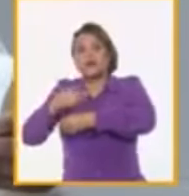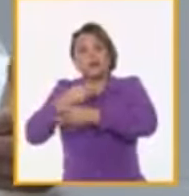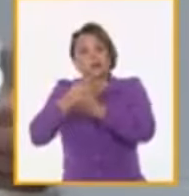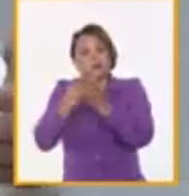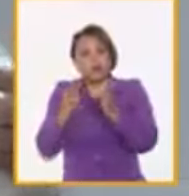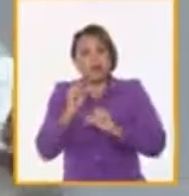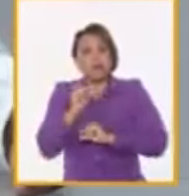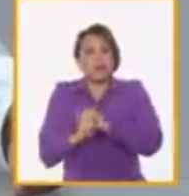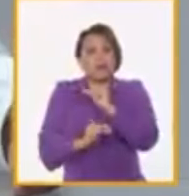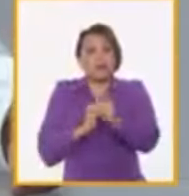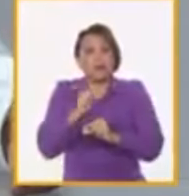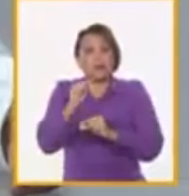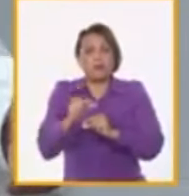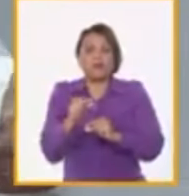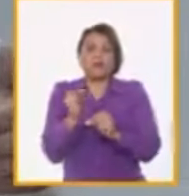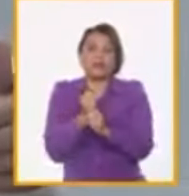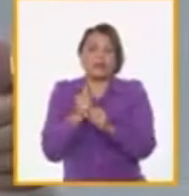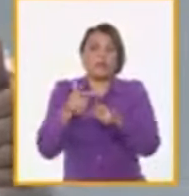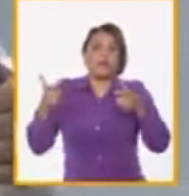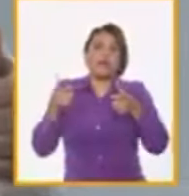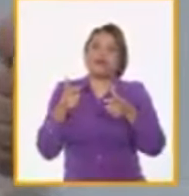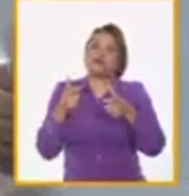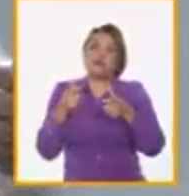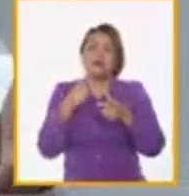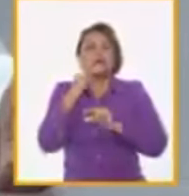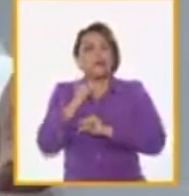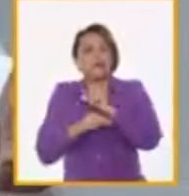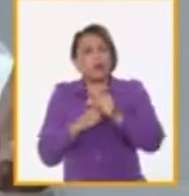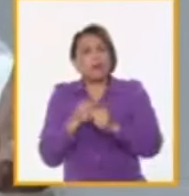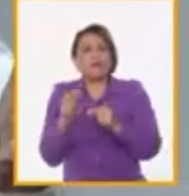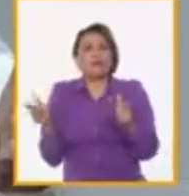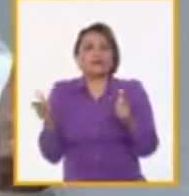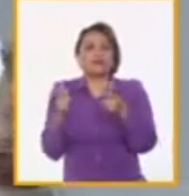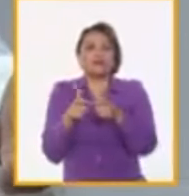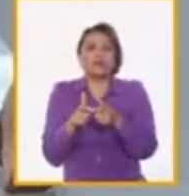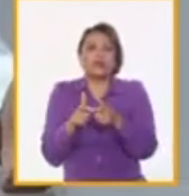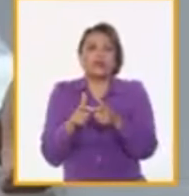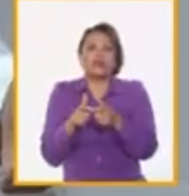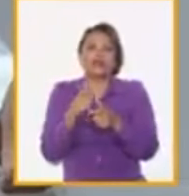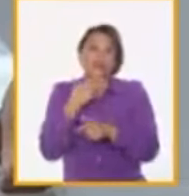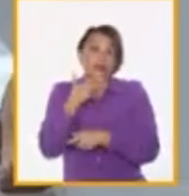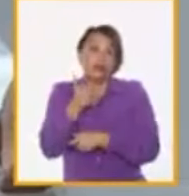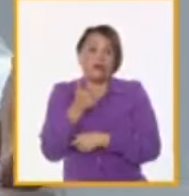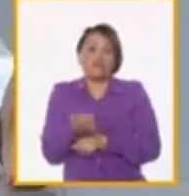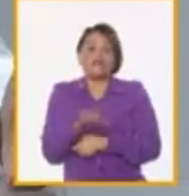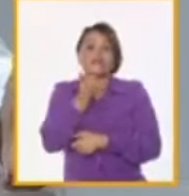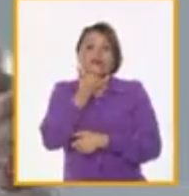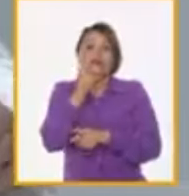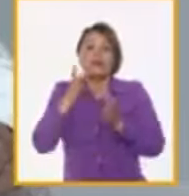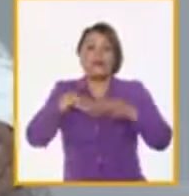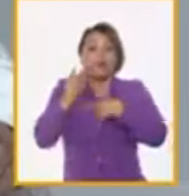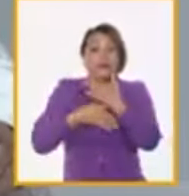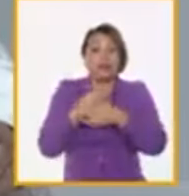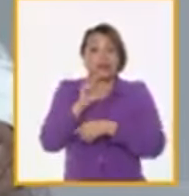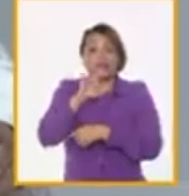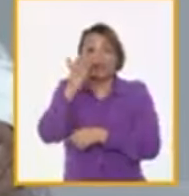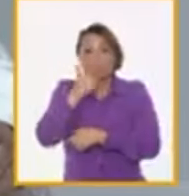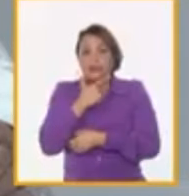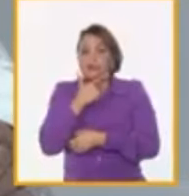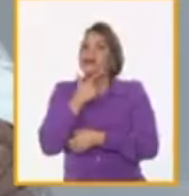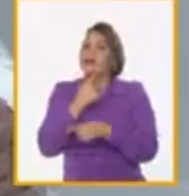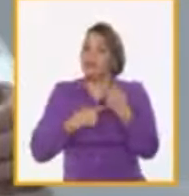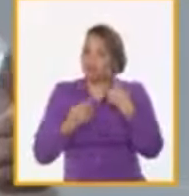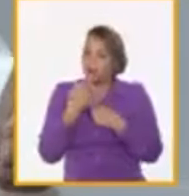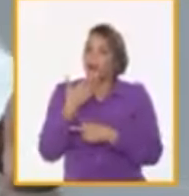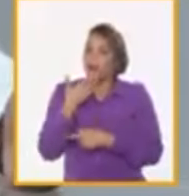que las afectaciones no sean mayores y que no se nos hayan creado mayores problemas en La Lisa. Yo creo que eso es digno de